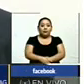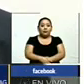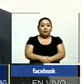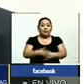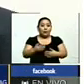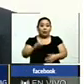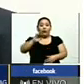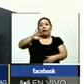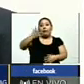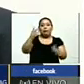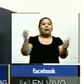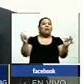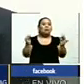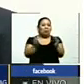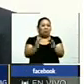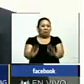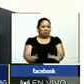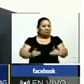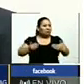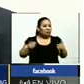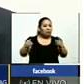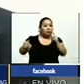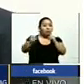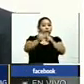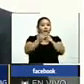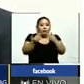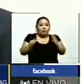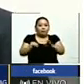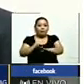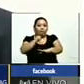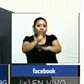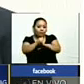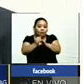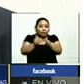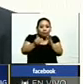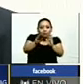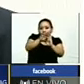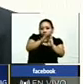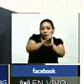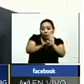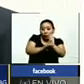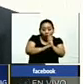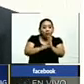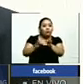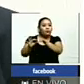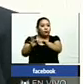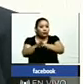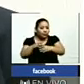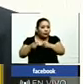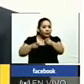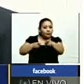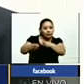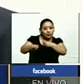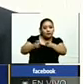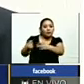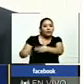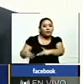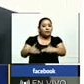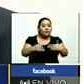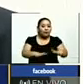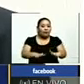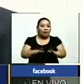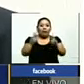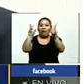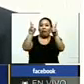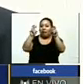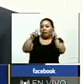Este quinto encuentro, el objetivo principal es establecer mecanismos de coordinación efectiva para la ejecución de acciones en temas